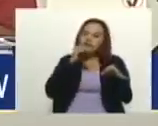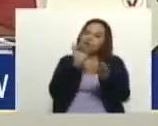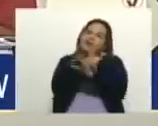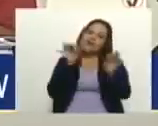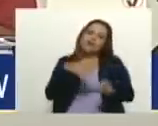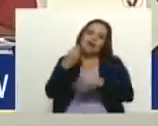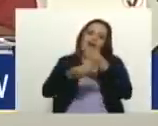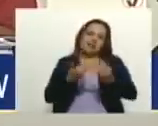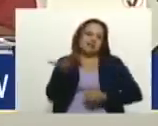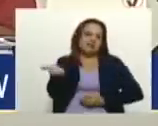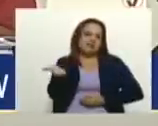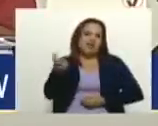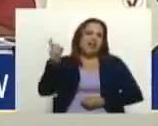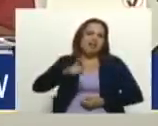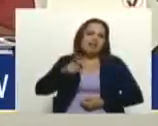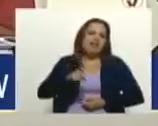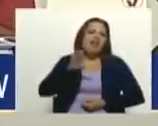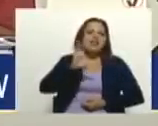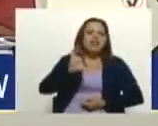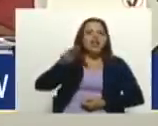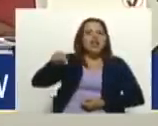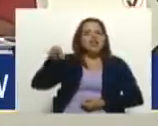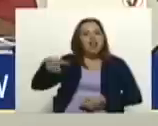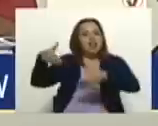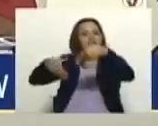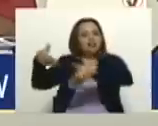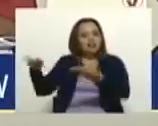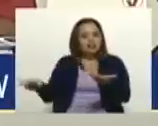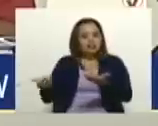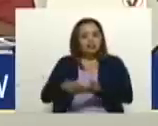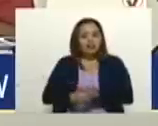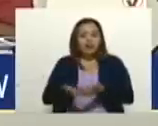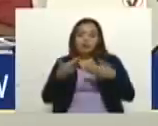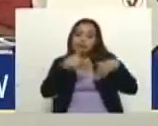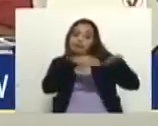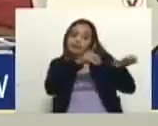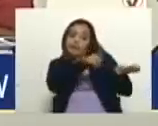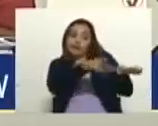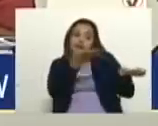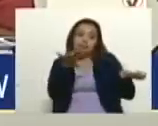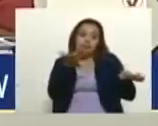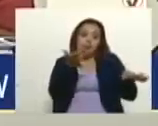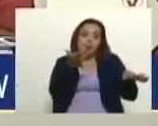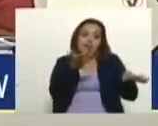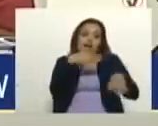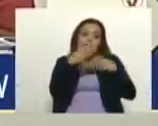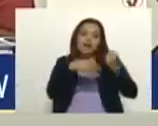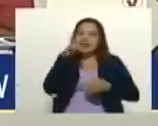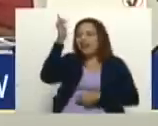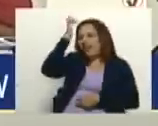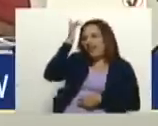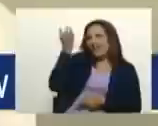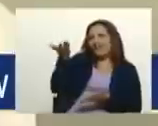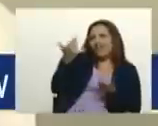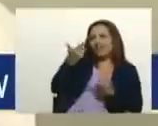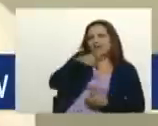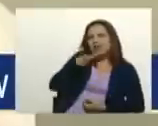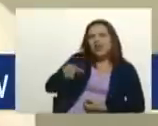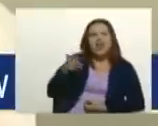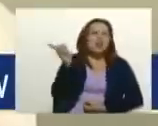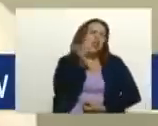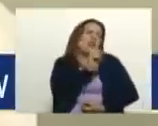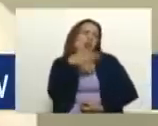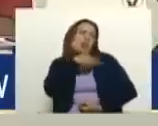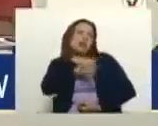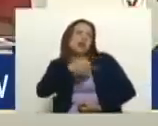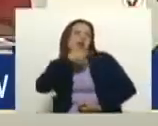hacerlo. Y allá ellos que le hacen ofertas engañosas a su propia gente. No vamos a